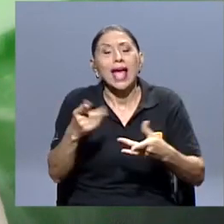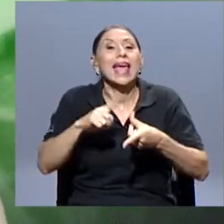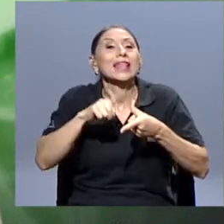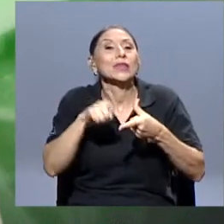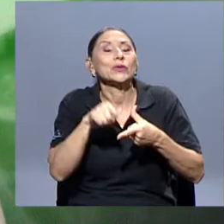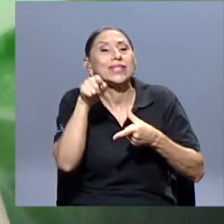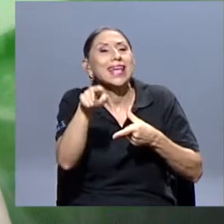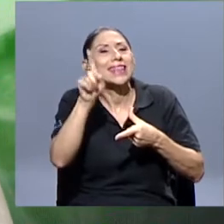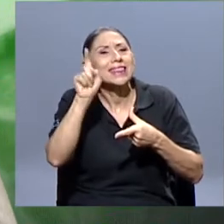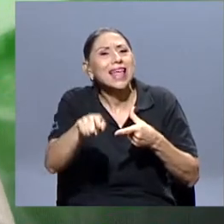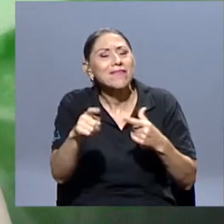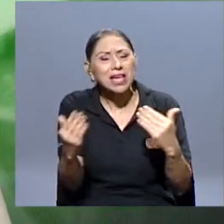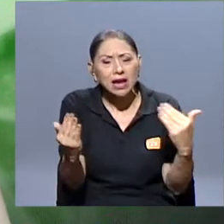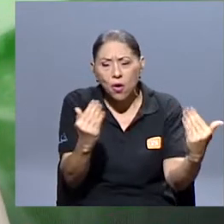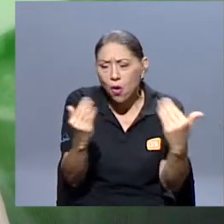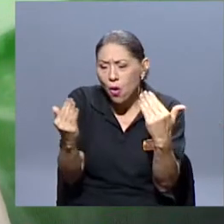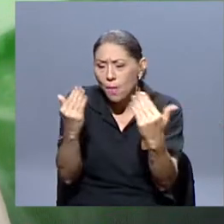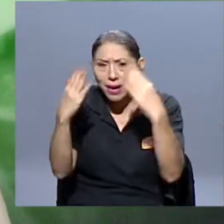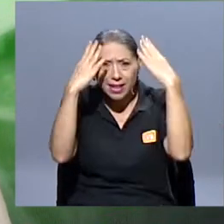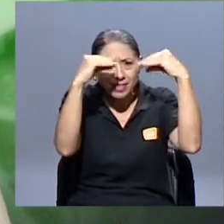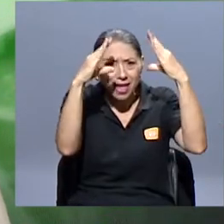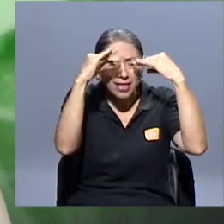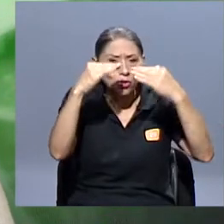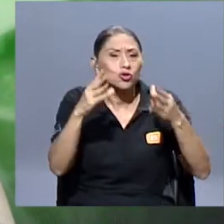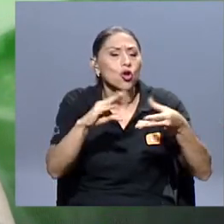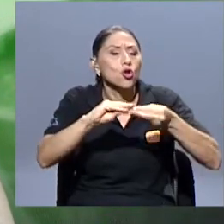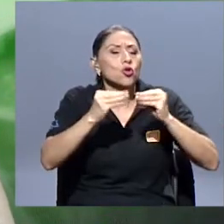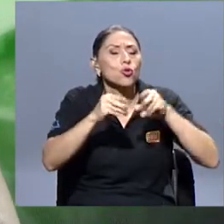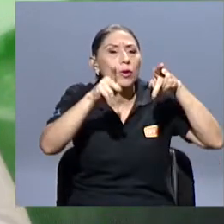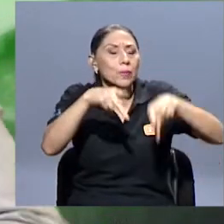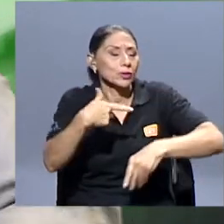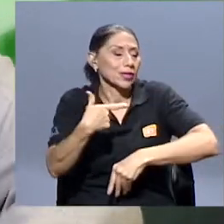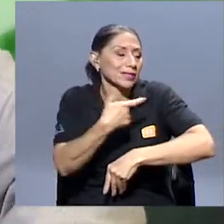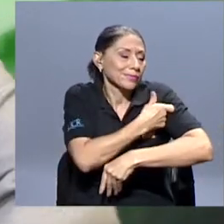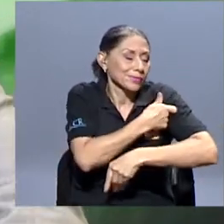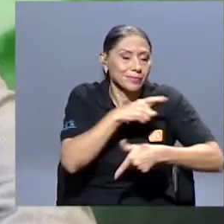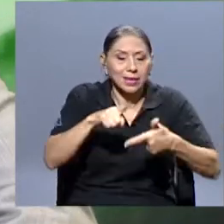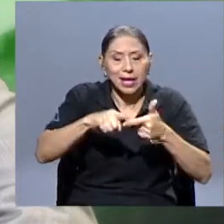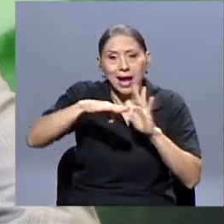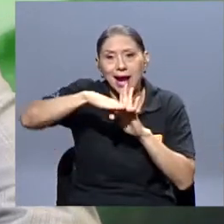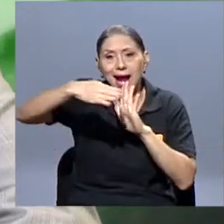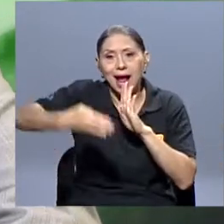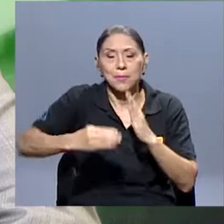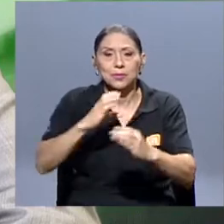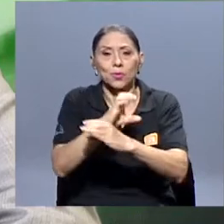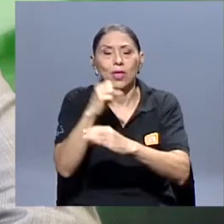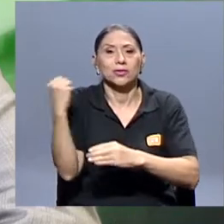que usted lo ha mencionado mucho, lo que significan las unidades de cuidados intensivos, la movilidad.